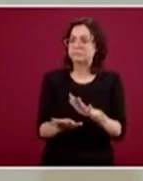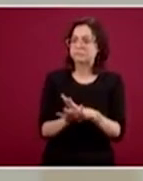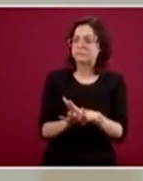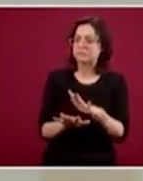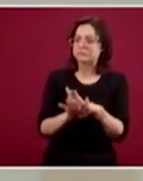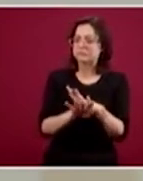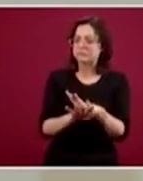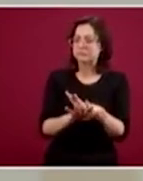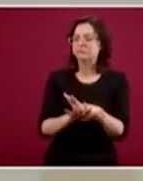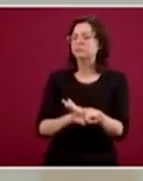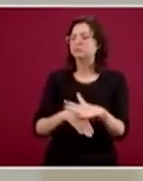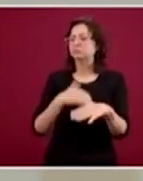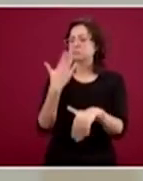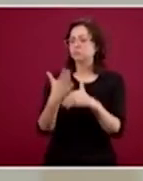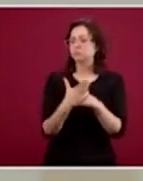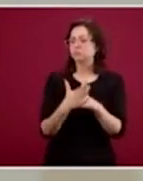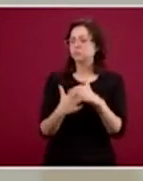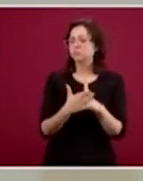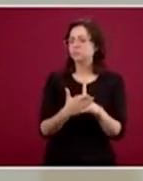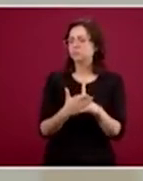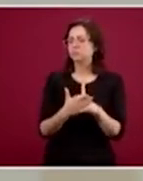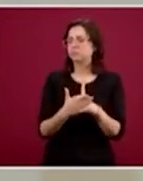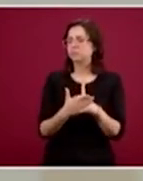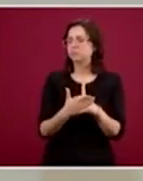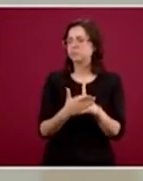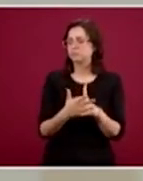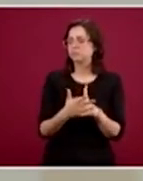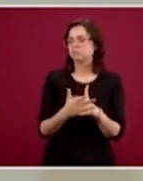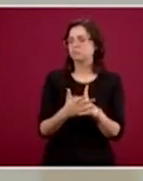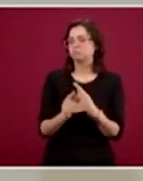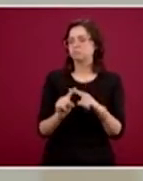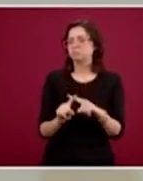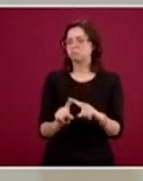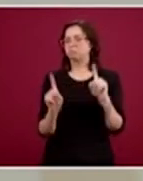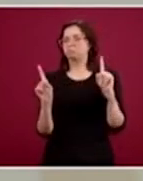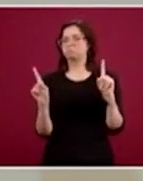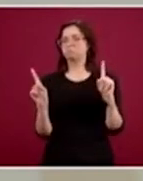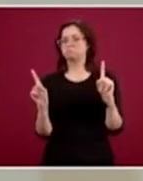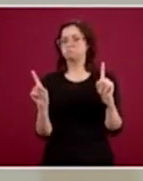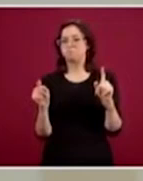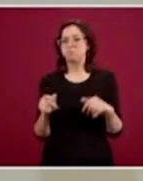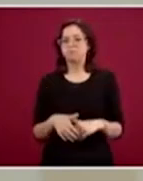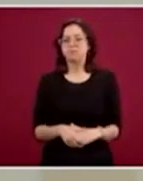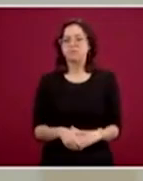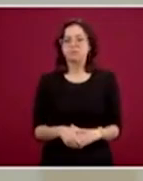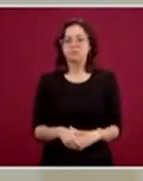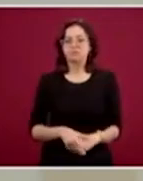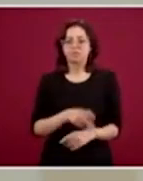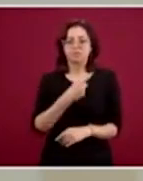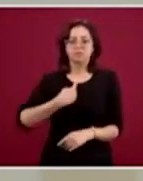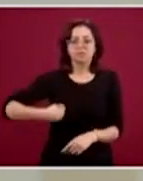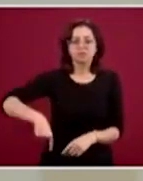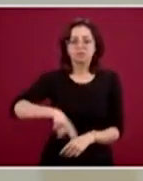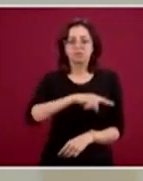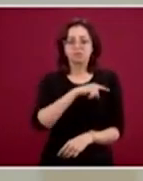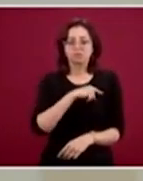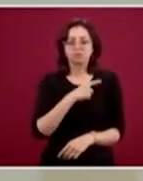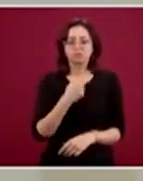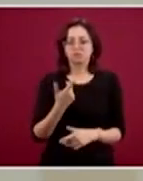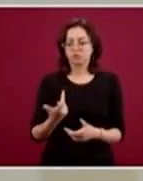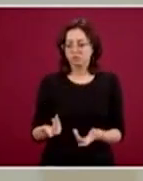van a ser diferentes después de este momento. Estamos preparando todos los